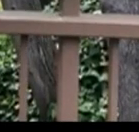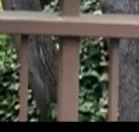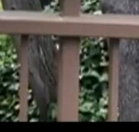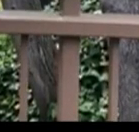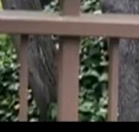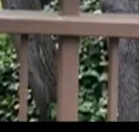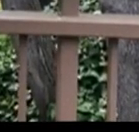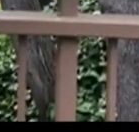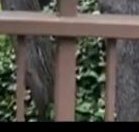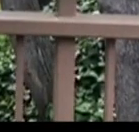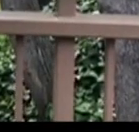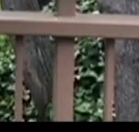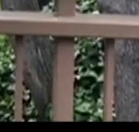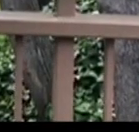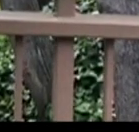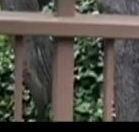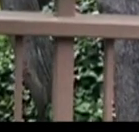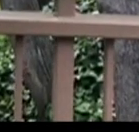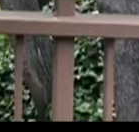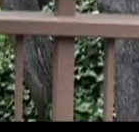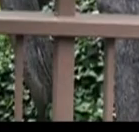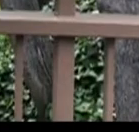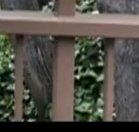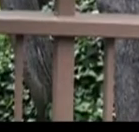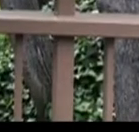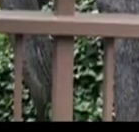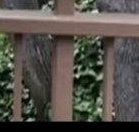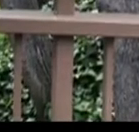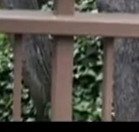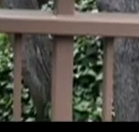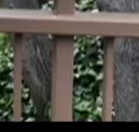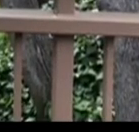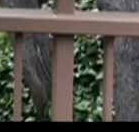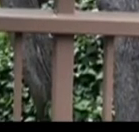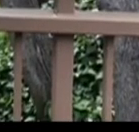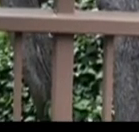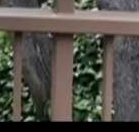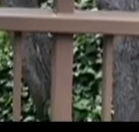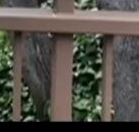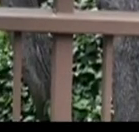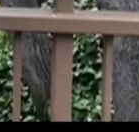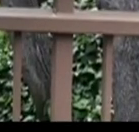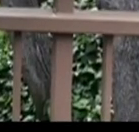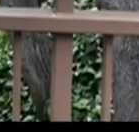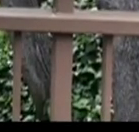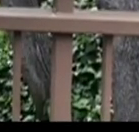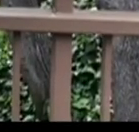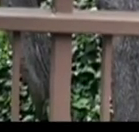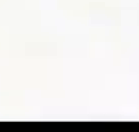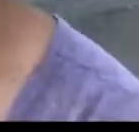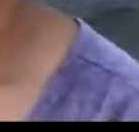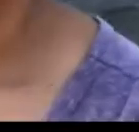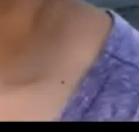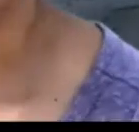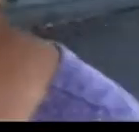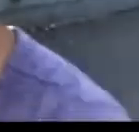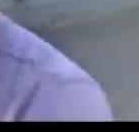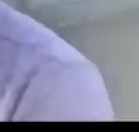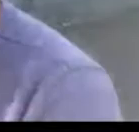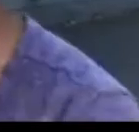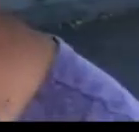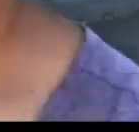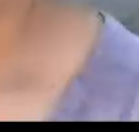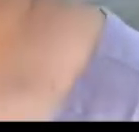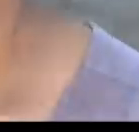periodismo científico, su opinión sobre el periodismo, sobre el taller y lo que esperan en esa edición. Soy